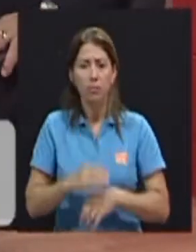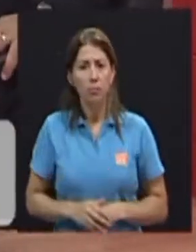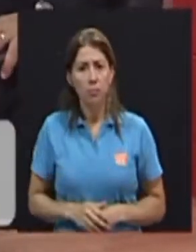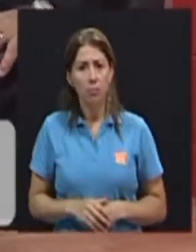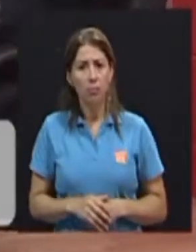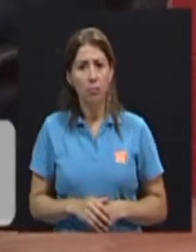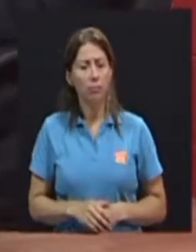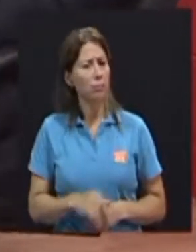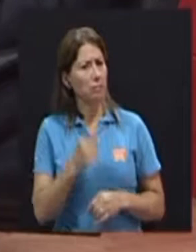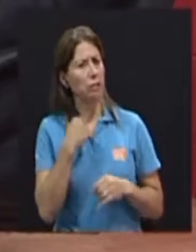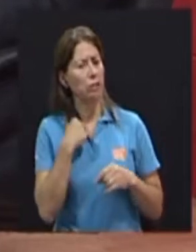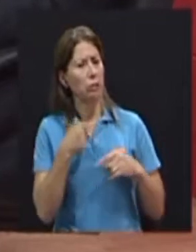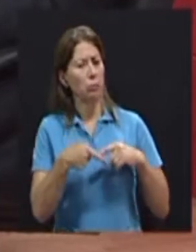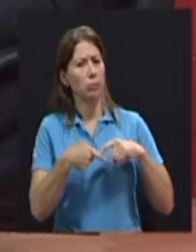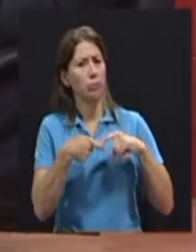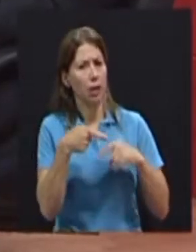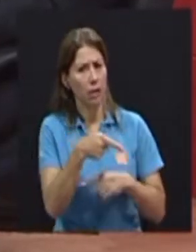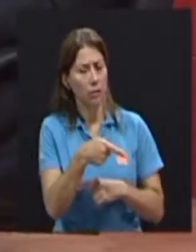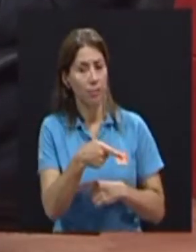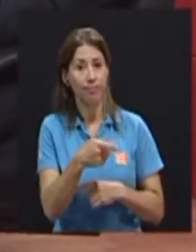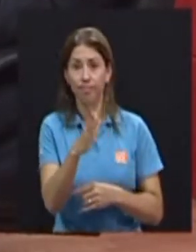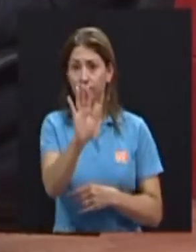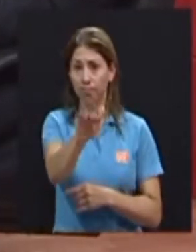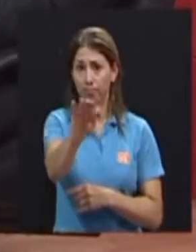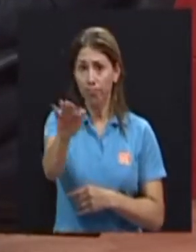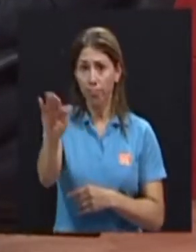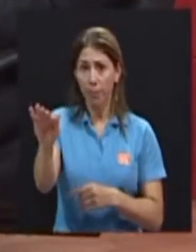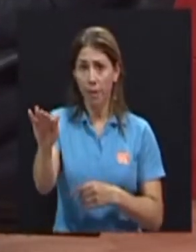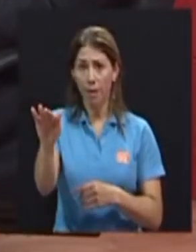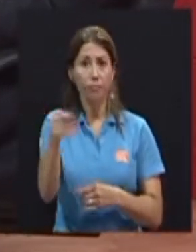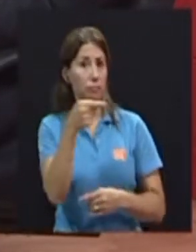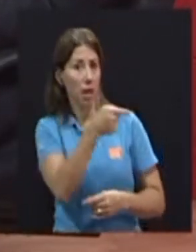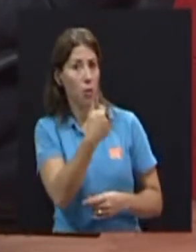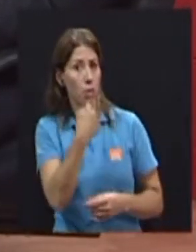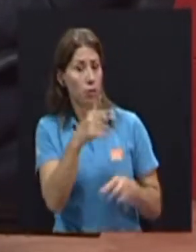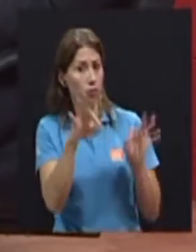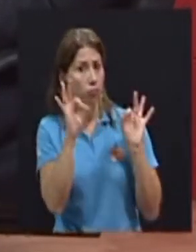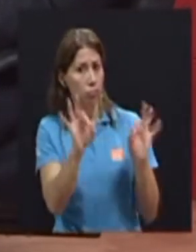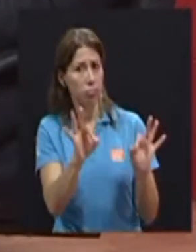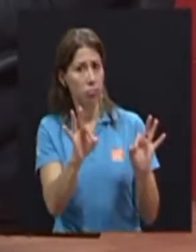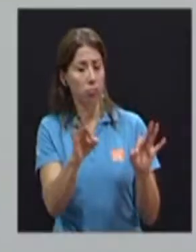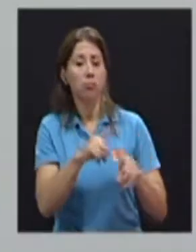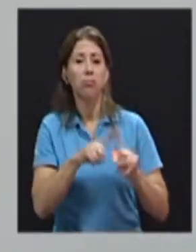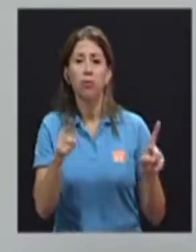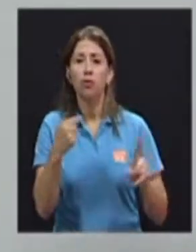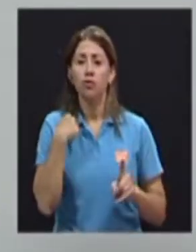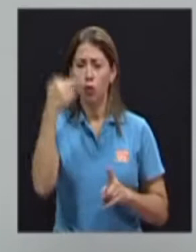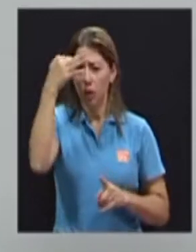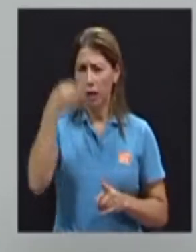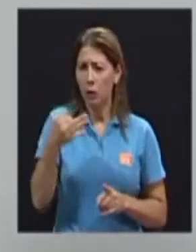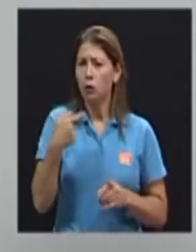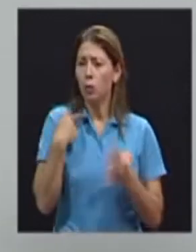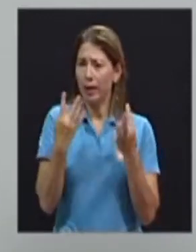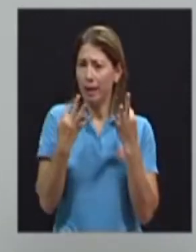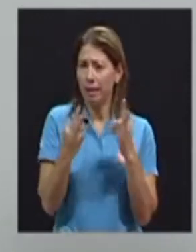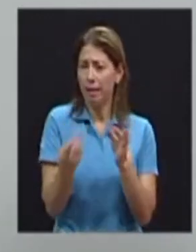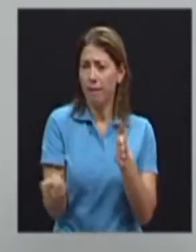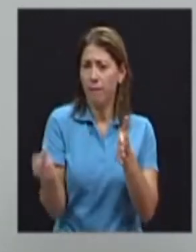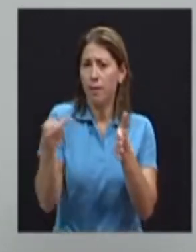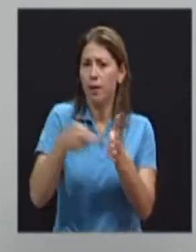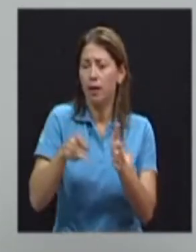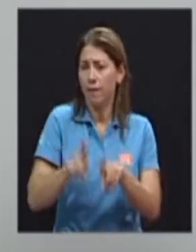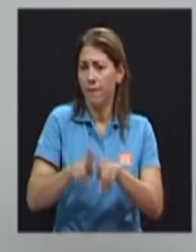Marcelo. Amigas y amigos, él lo ha dicho muy bien, pero yo creo que lo voy a tratar de repetir de otra